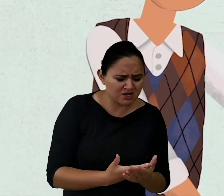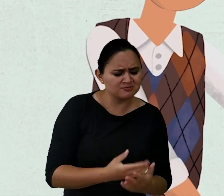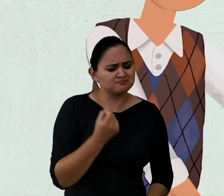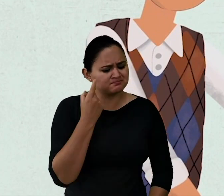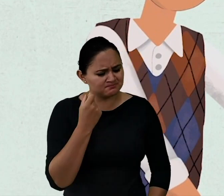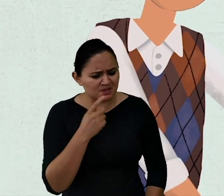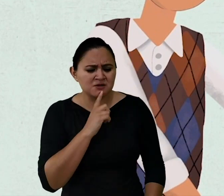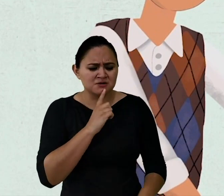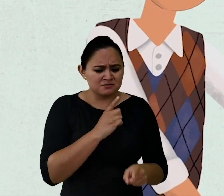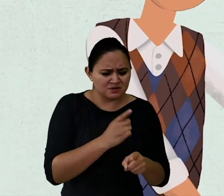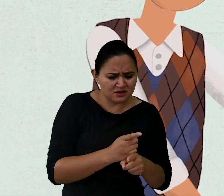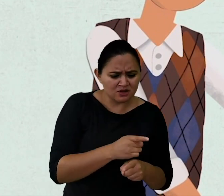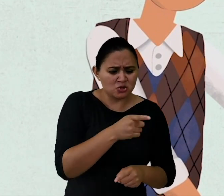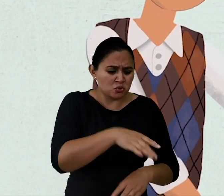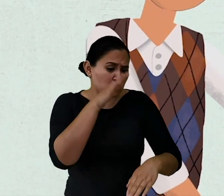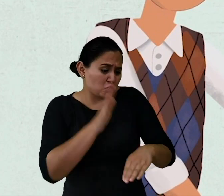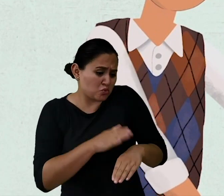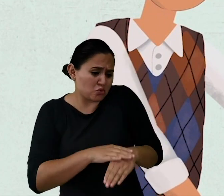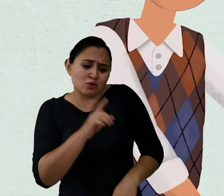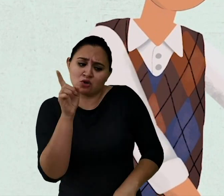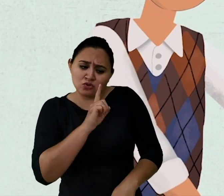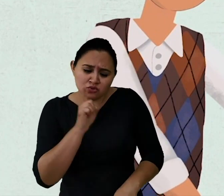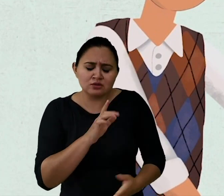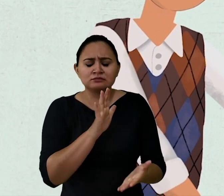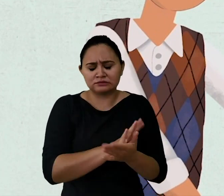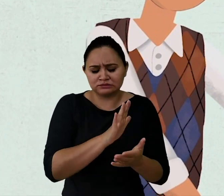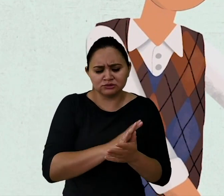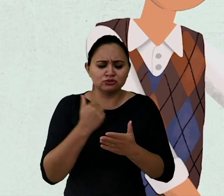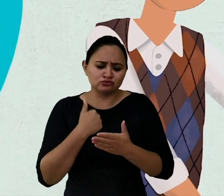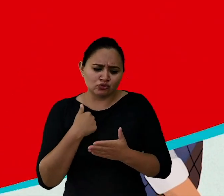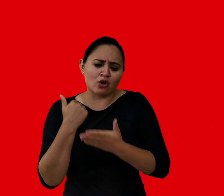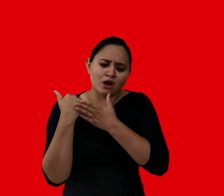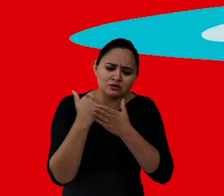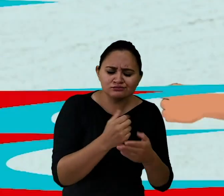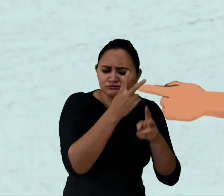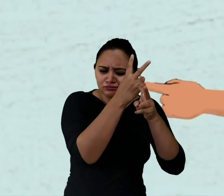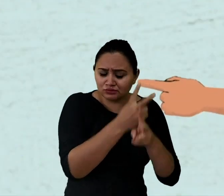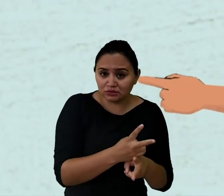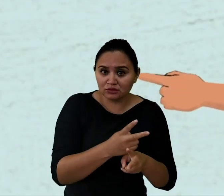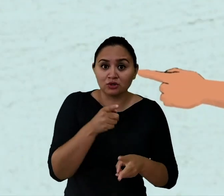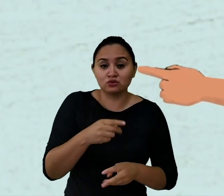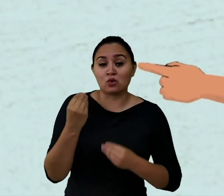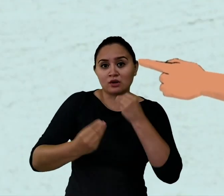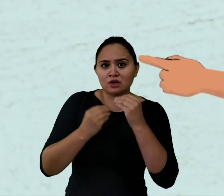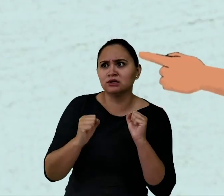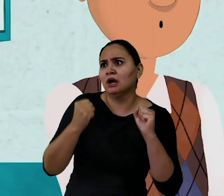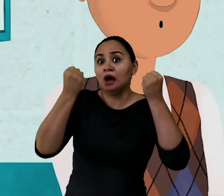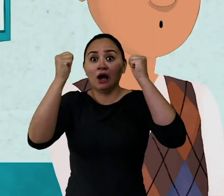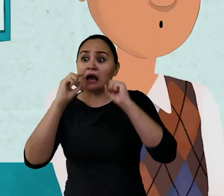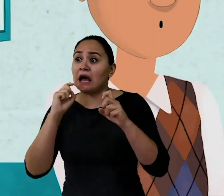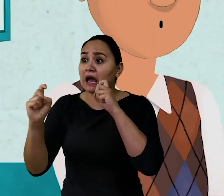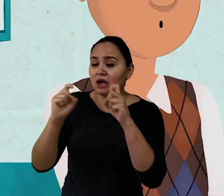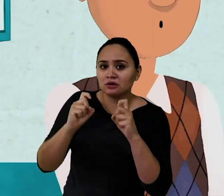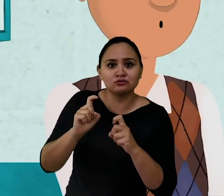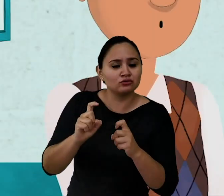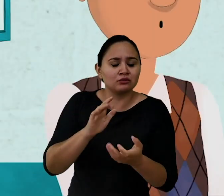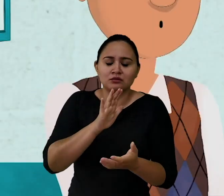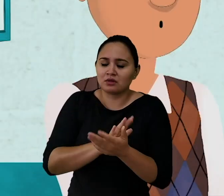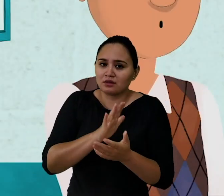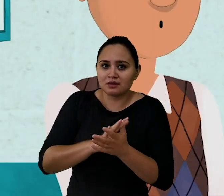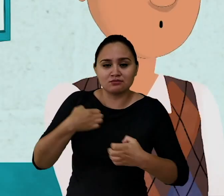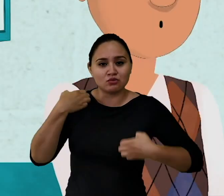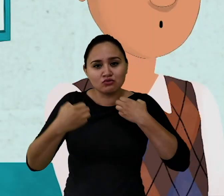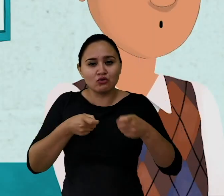al decírtelo. Asegúrale que no tiene la culpa de lo que pasó y que vas a buscar protección. Mantén la calma